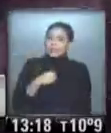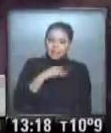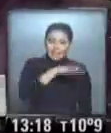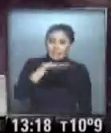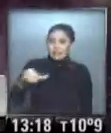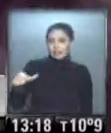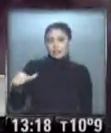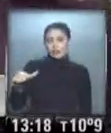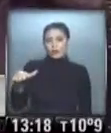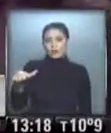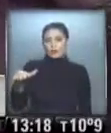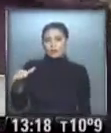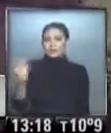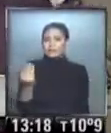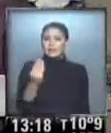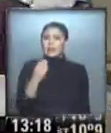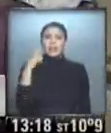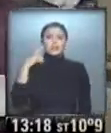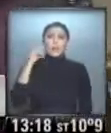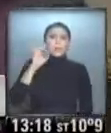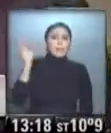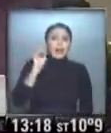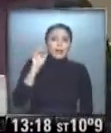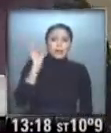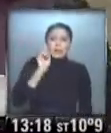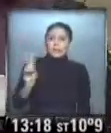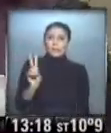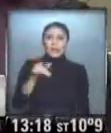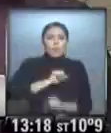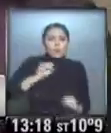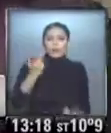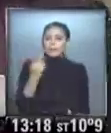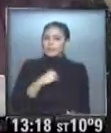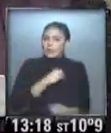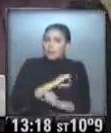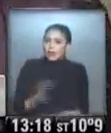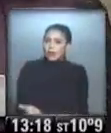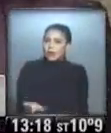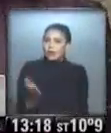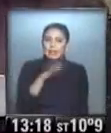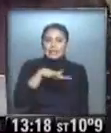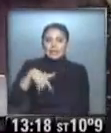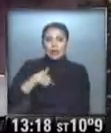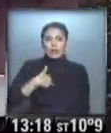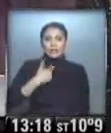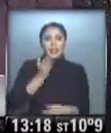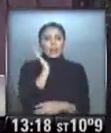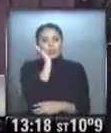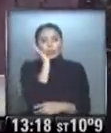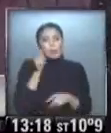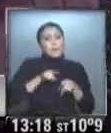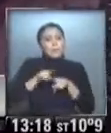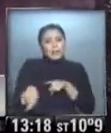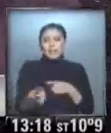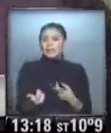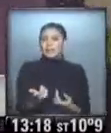los chicos, los efectos que les causan cada vez son peores, los chicos se están empezando a hacer pis en la cama,